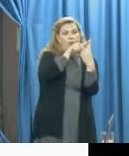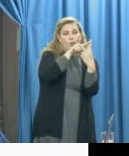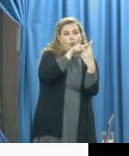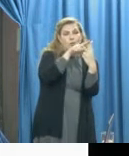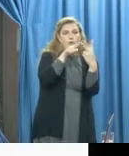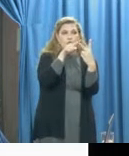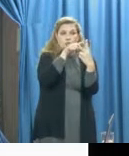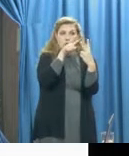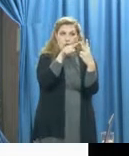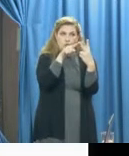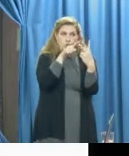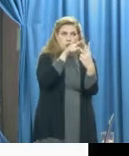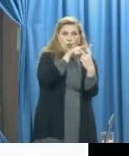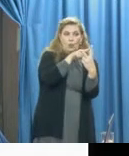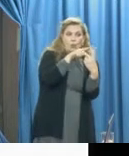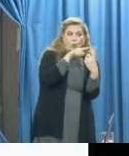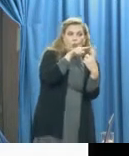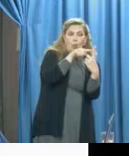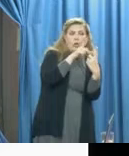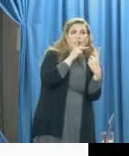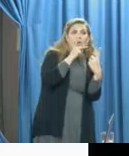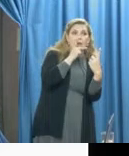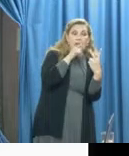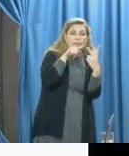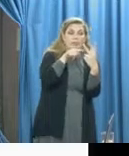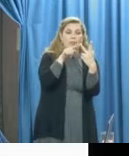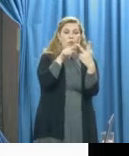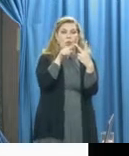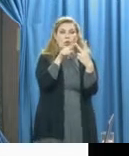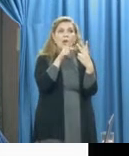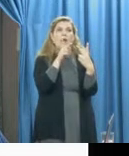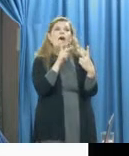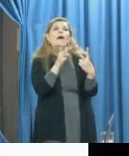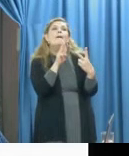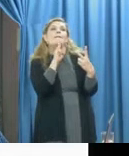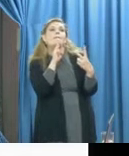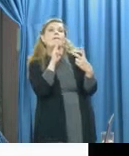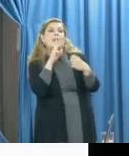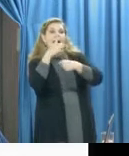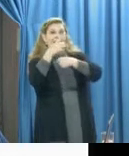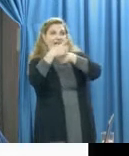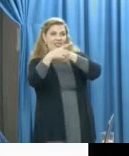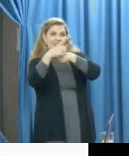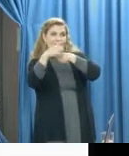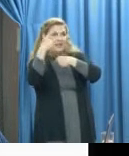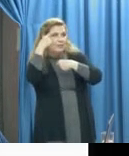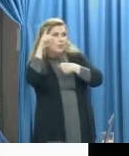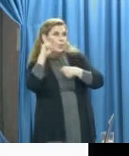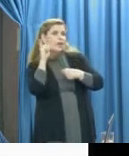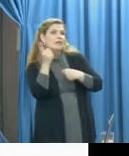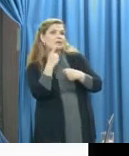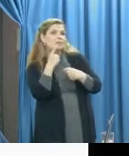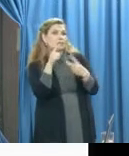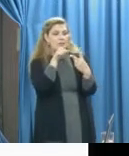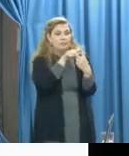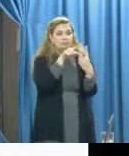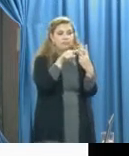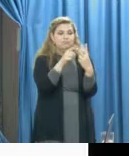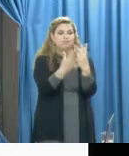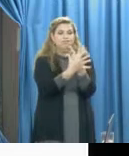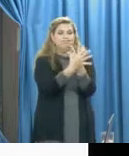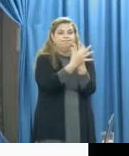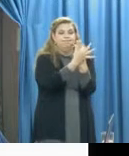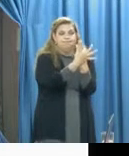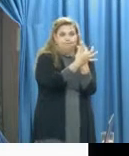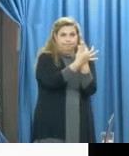Una dosis afectada por el papá y una dosis afectada por la mamá. Cuando se juntan ambas